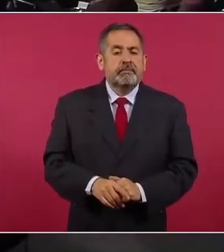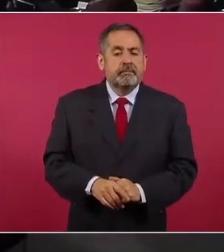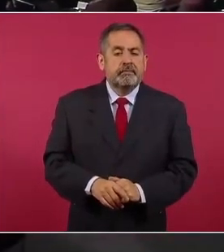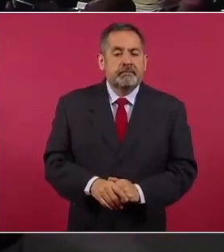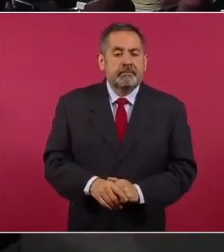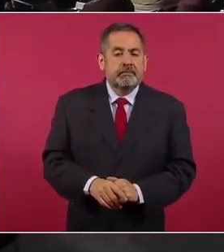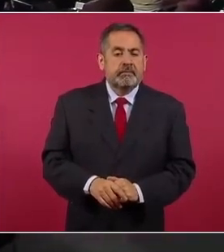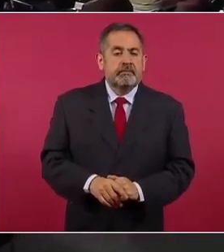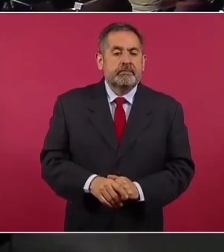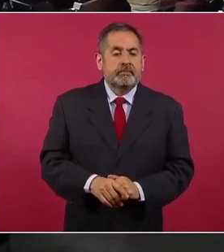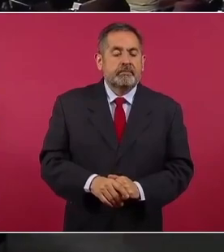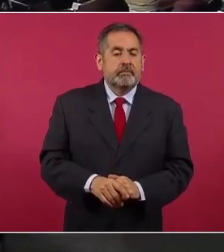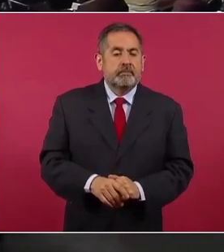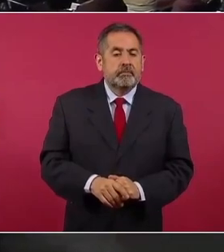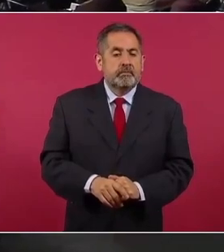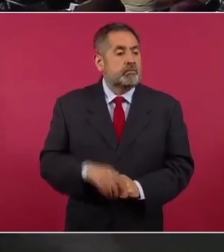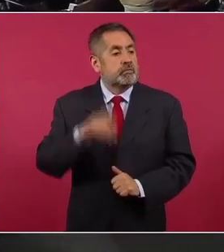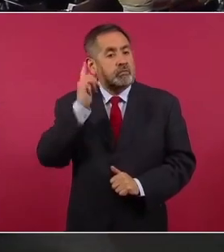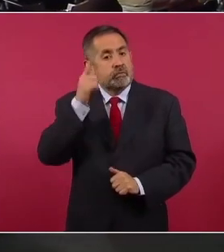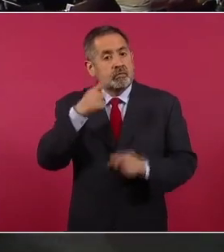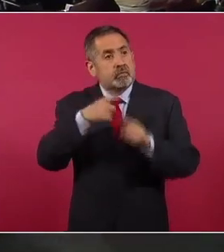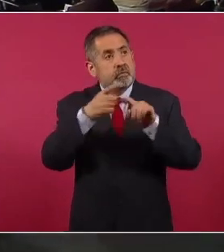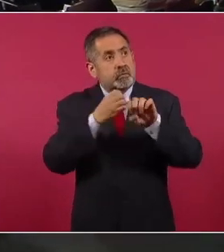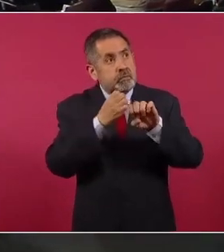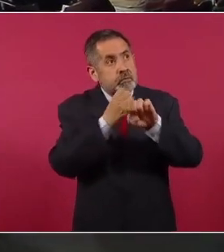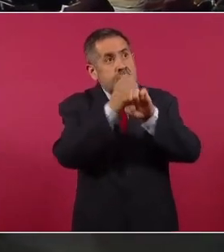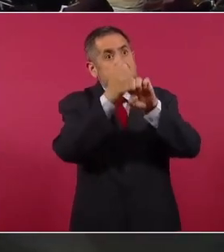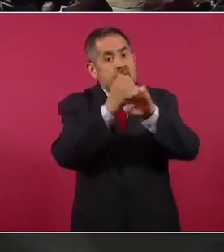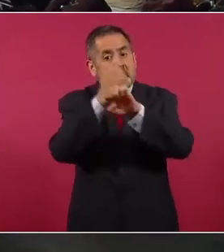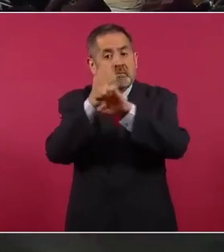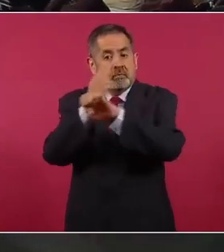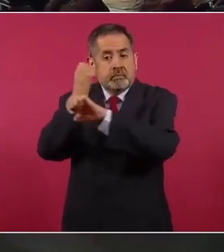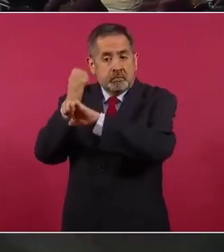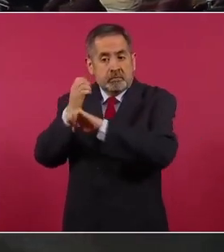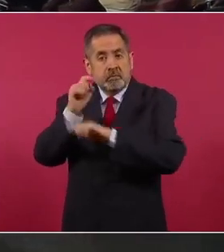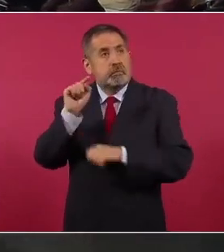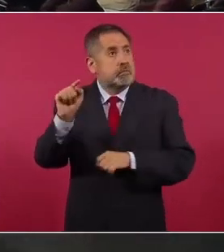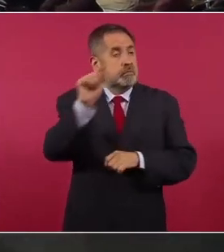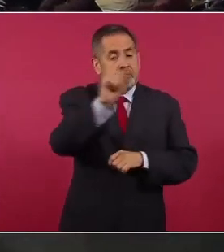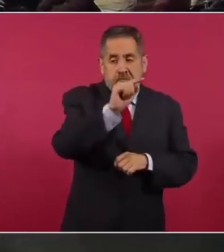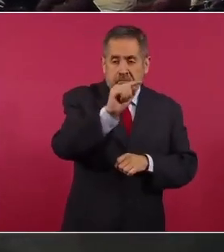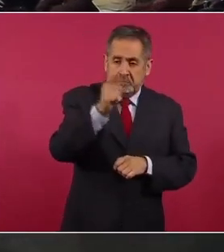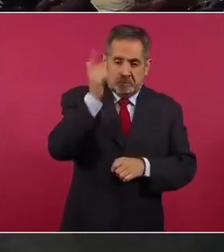Y ojalá en los estados se